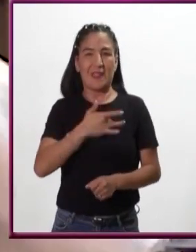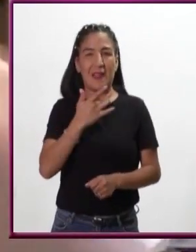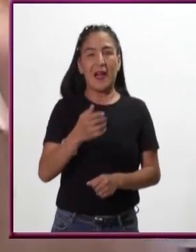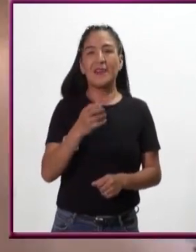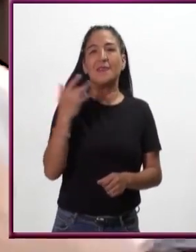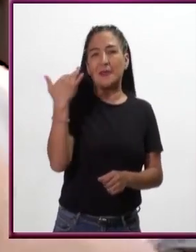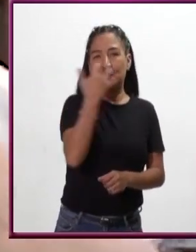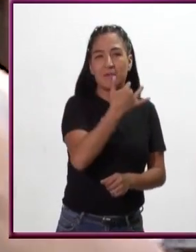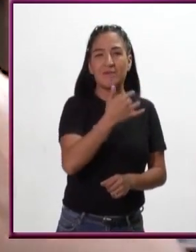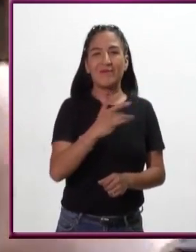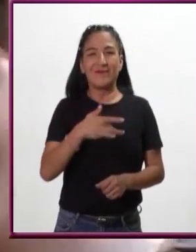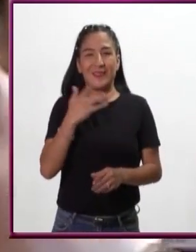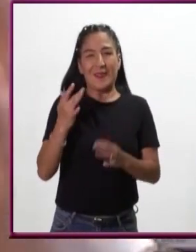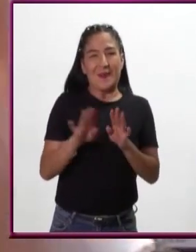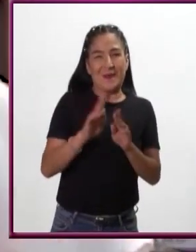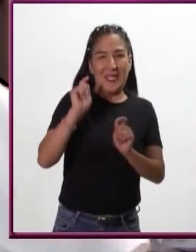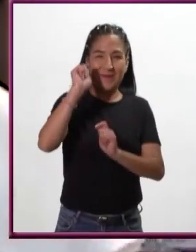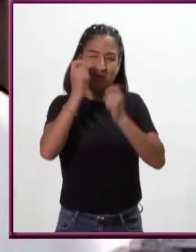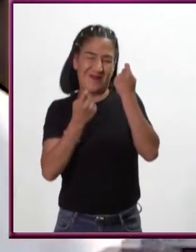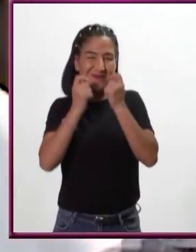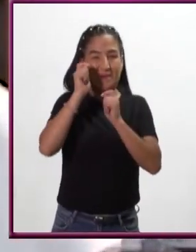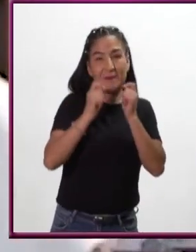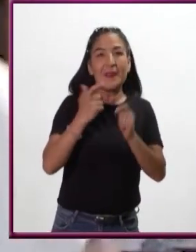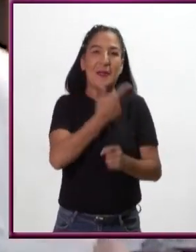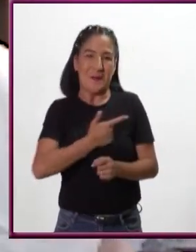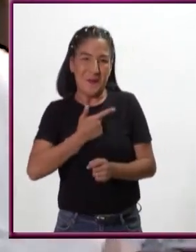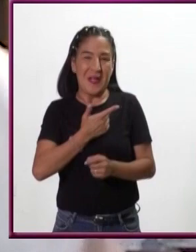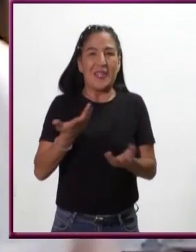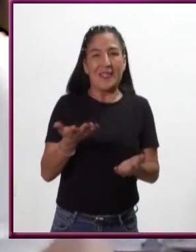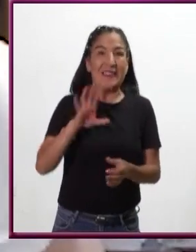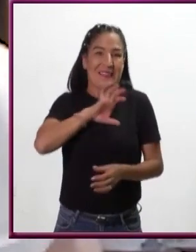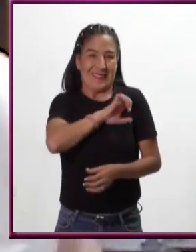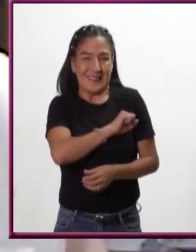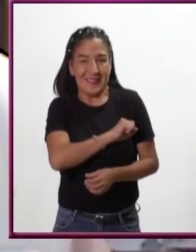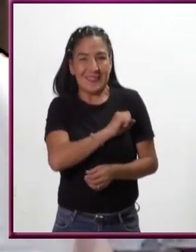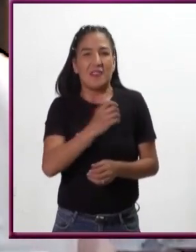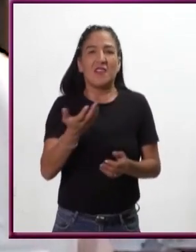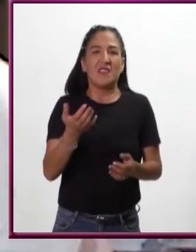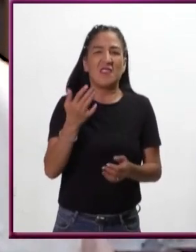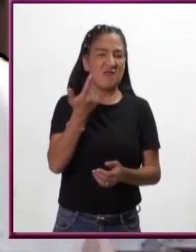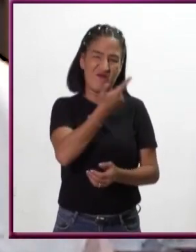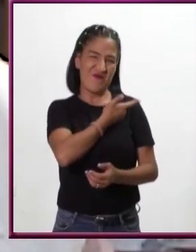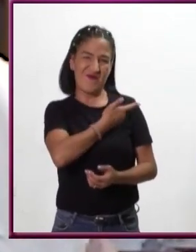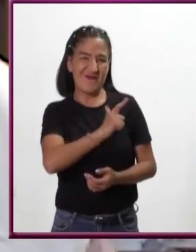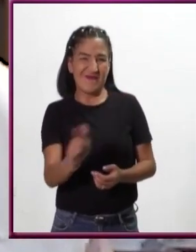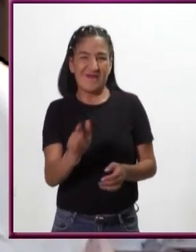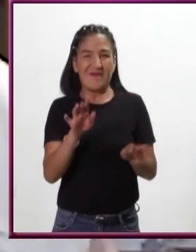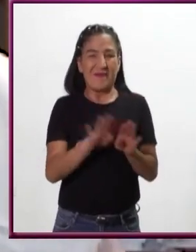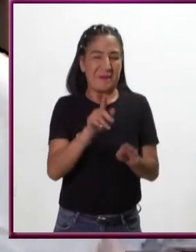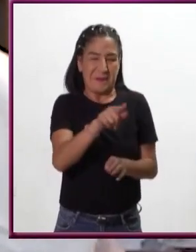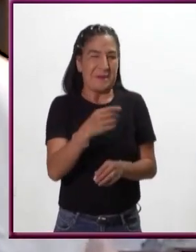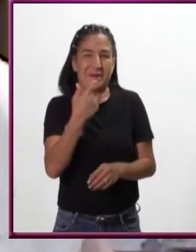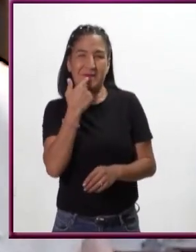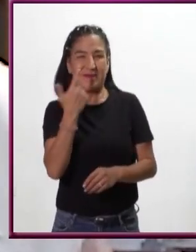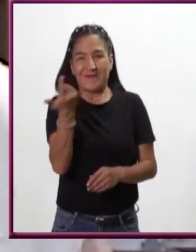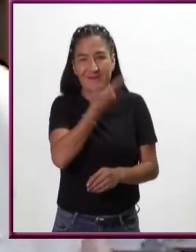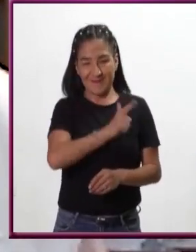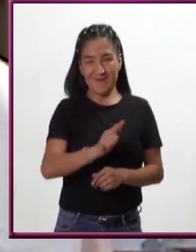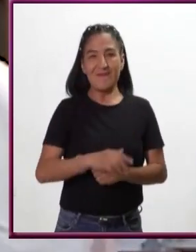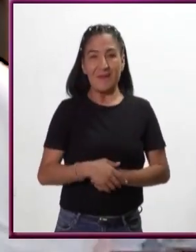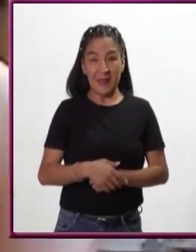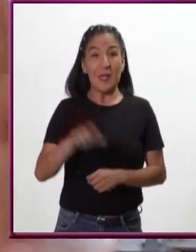sentimos un sabor, hacemos caras de que a lo mejor nos gusta, de que nos encanta, de que no nos resulta